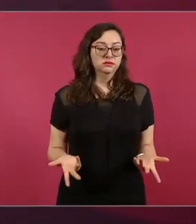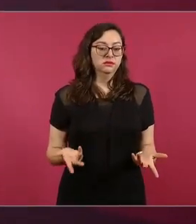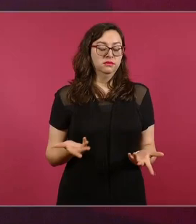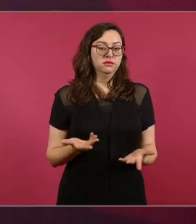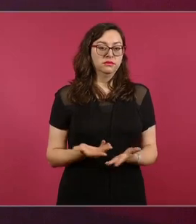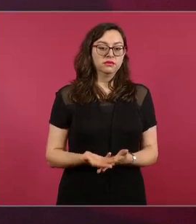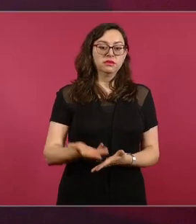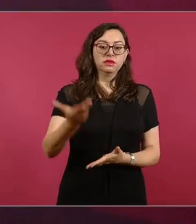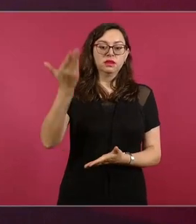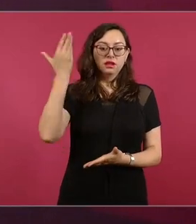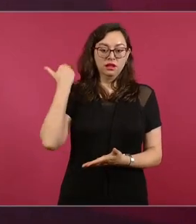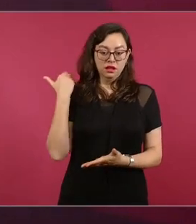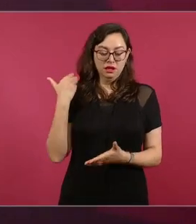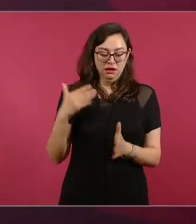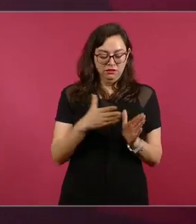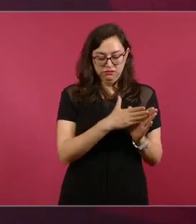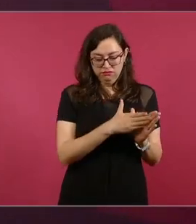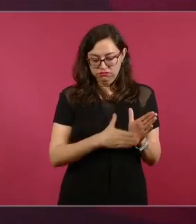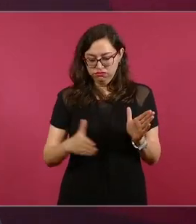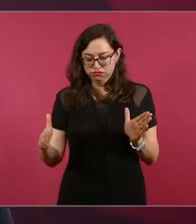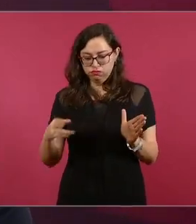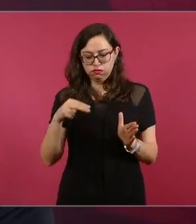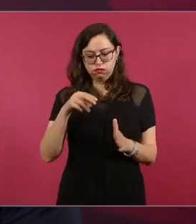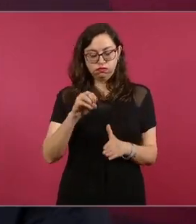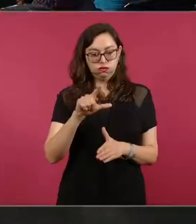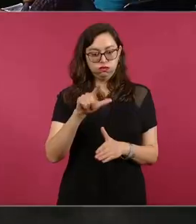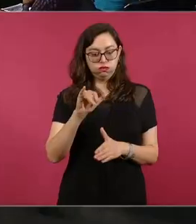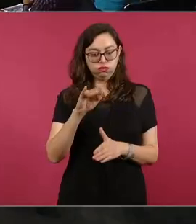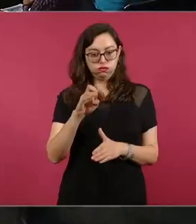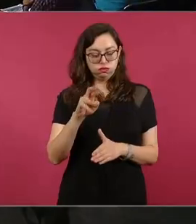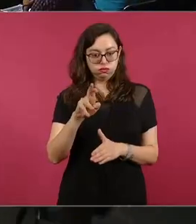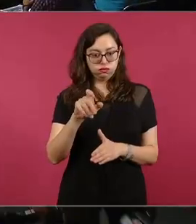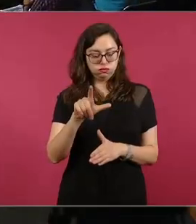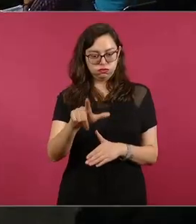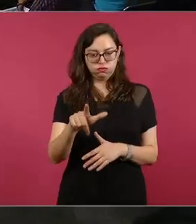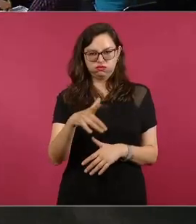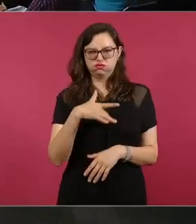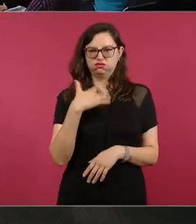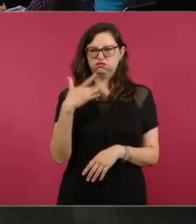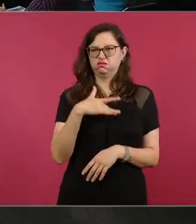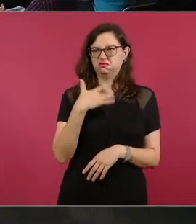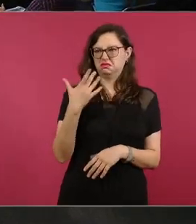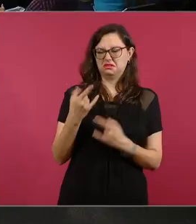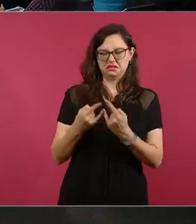todo esto les parecía anacrónico,